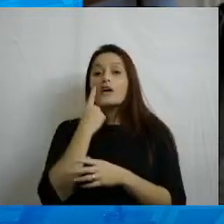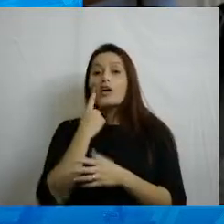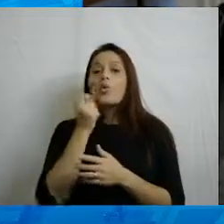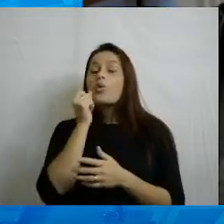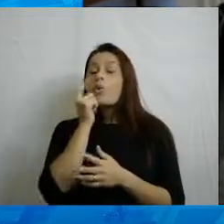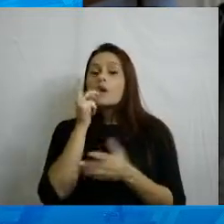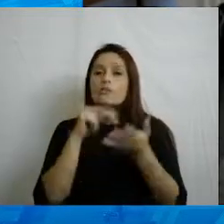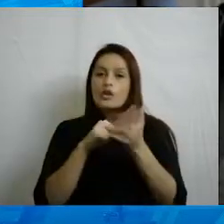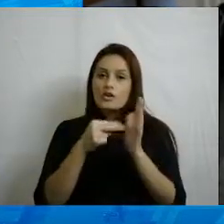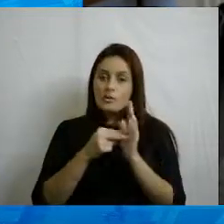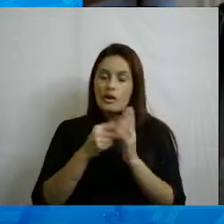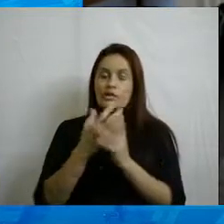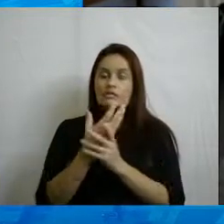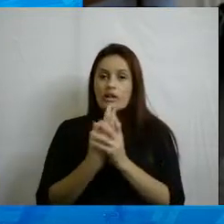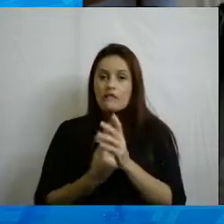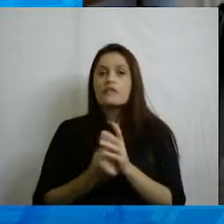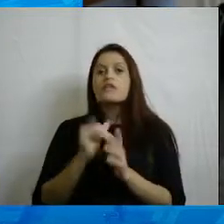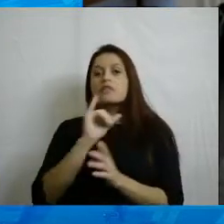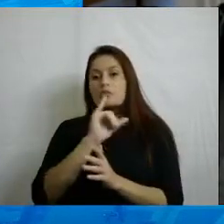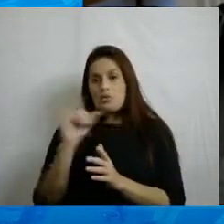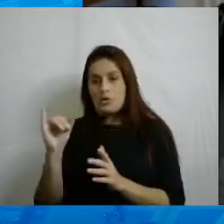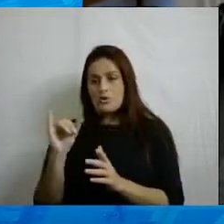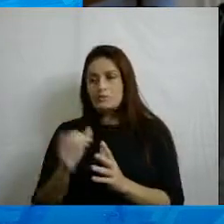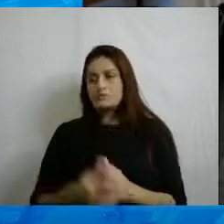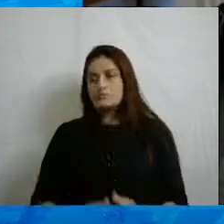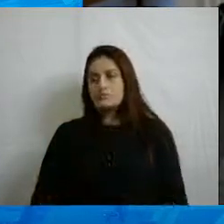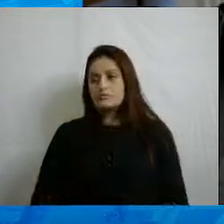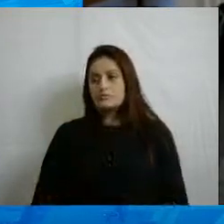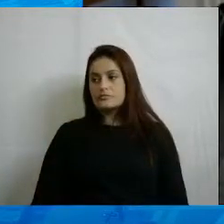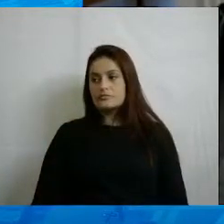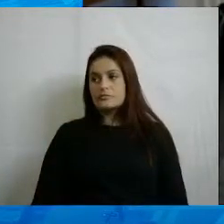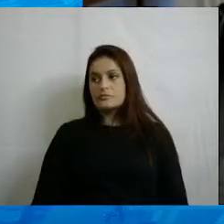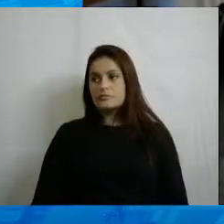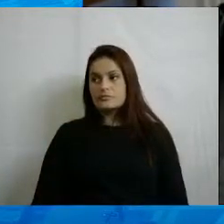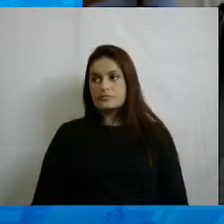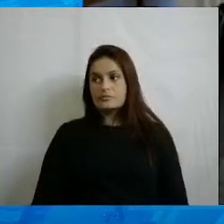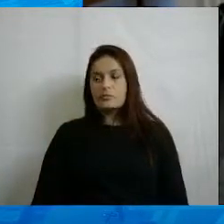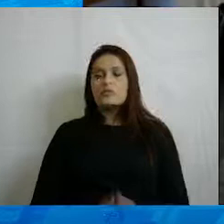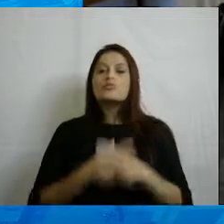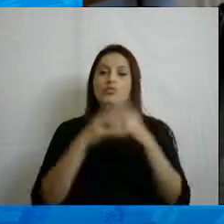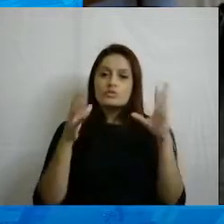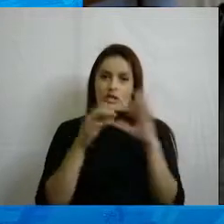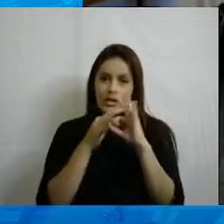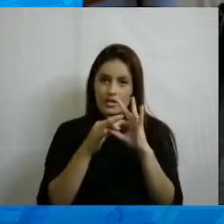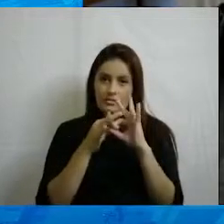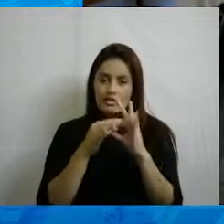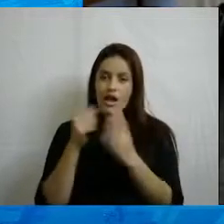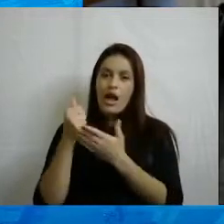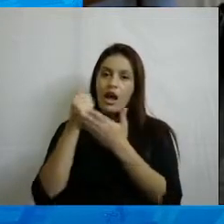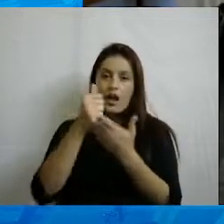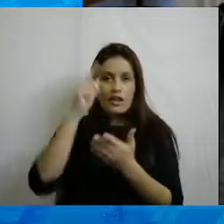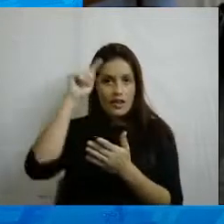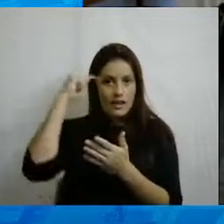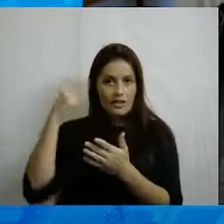críticos para subsanarlo y regularizar en el corto más temprano posible. ¿Ya? Muchas gracias, señorita alcaldesa,